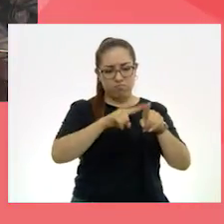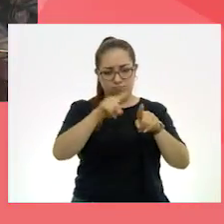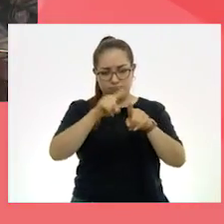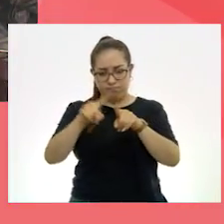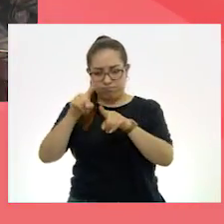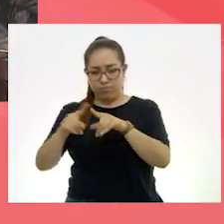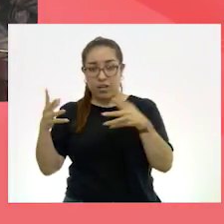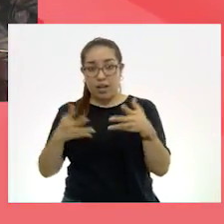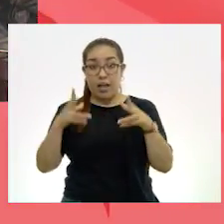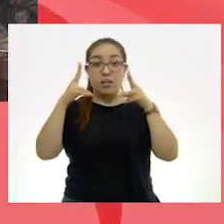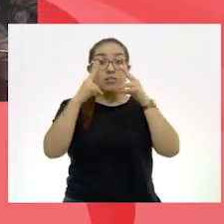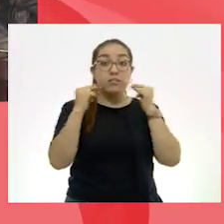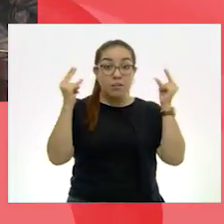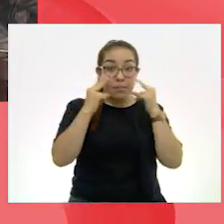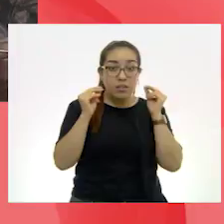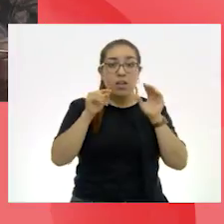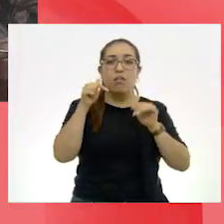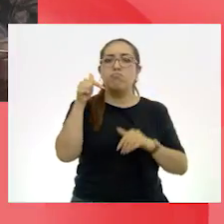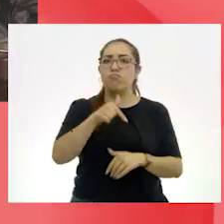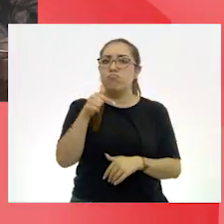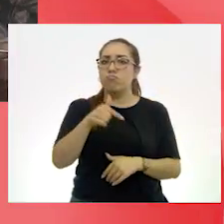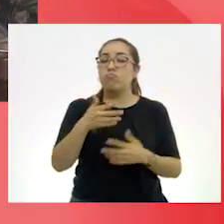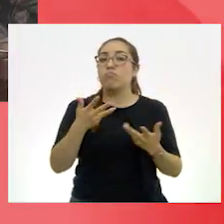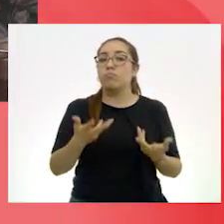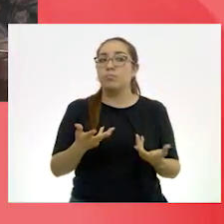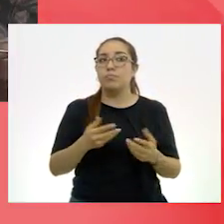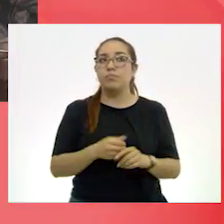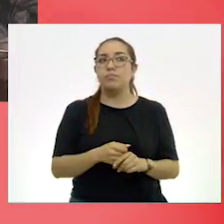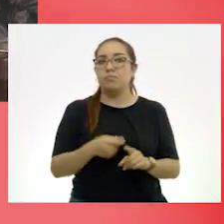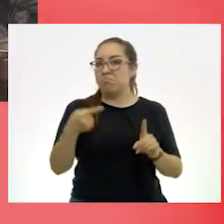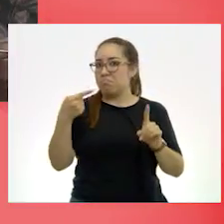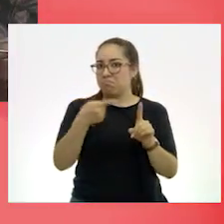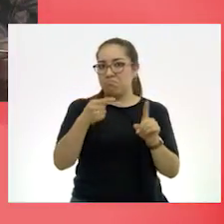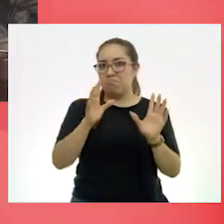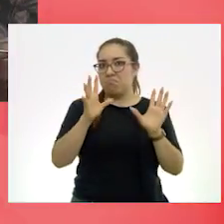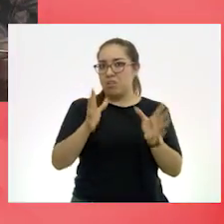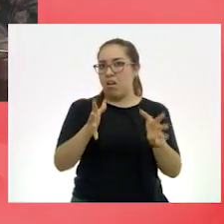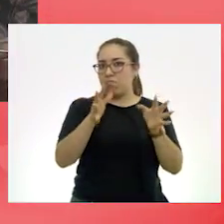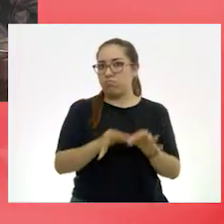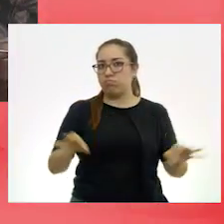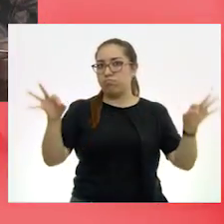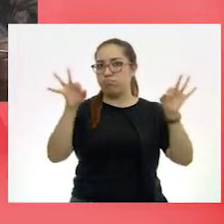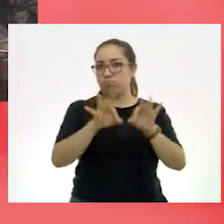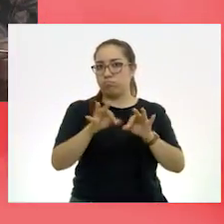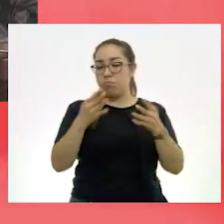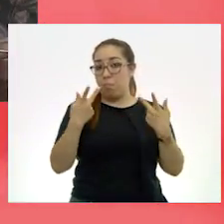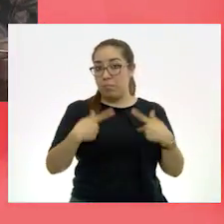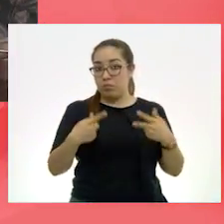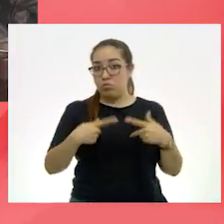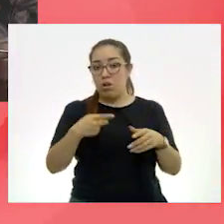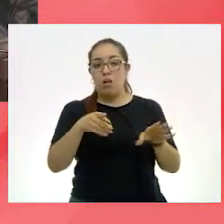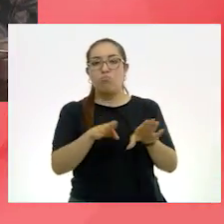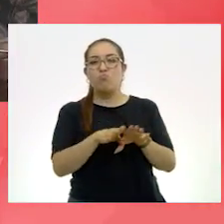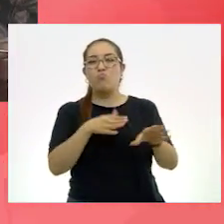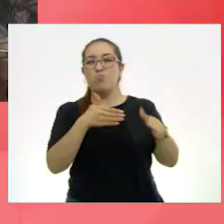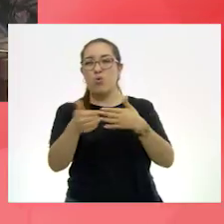Es decir, Zapata ya nace como un personaje en el ambiente moderno